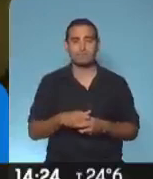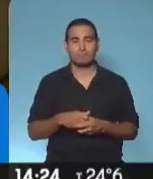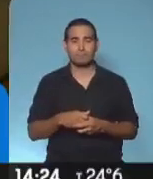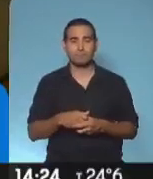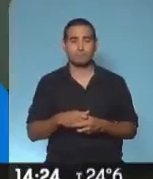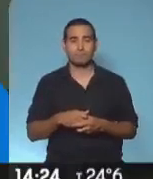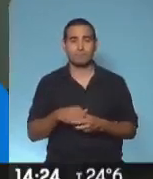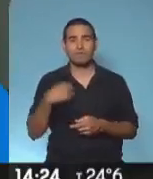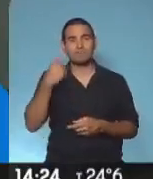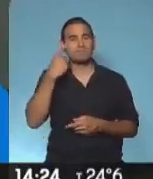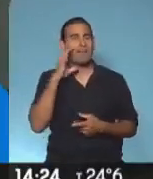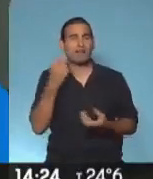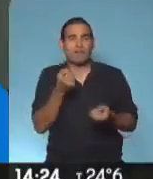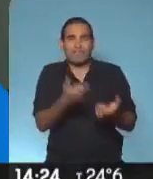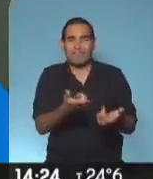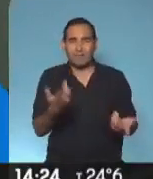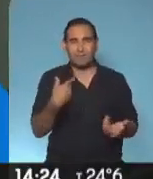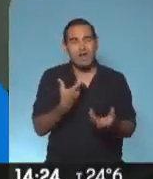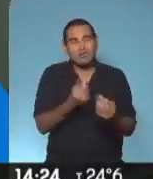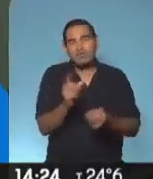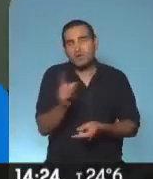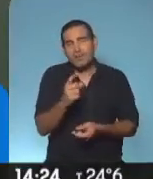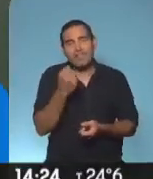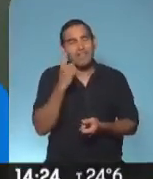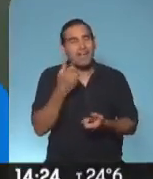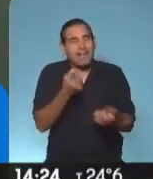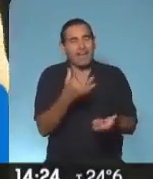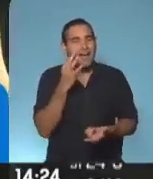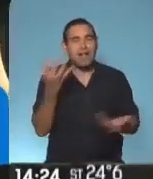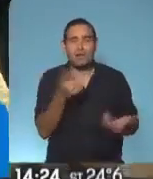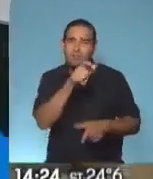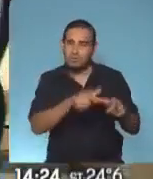una atención, porque no es ni ayuda, una atención con las personas que están salvando vidas.